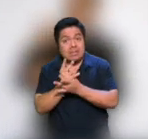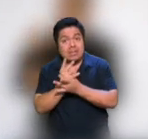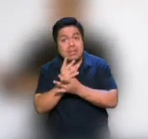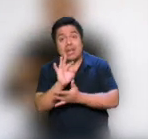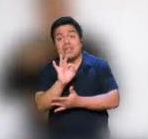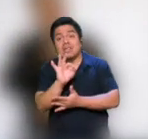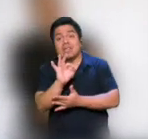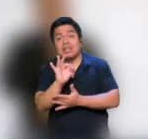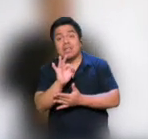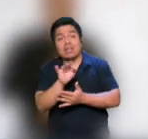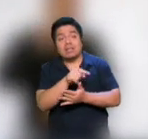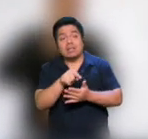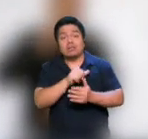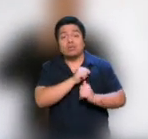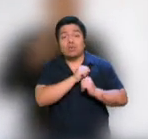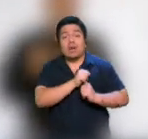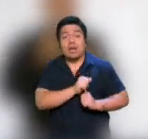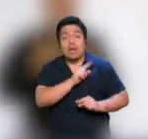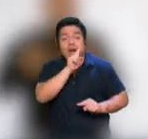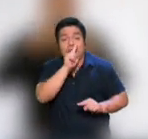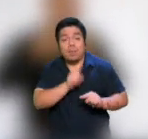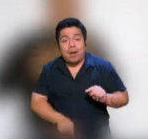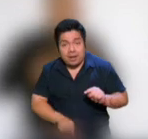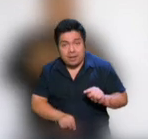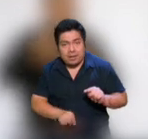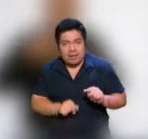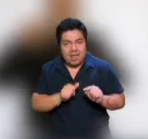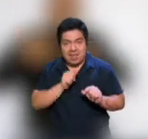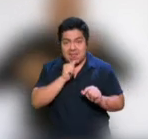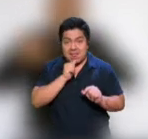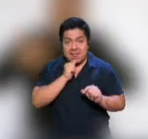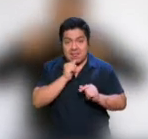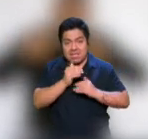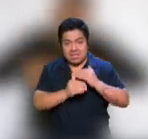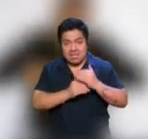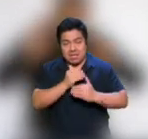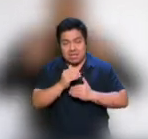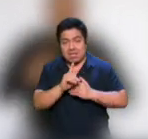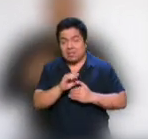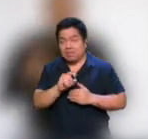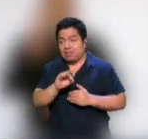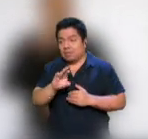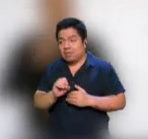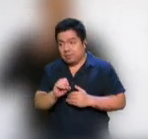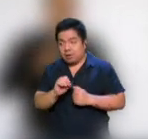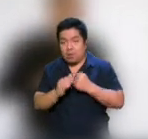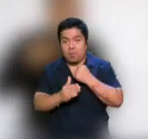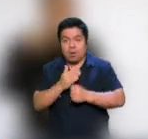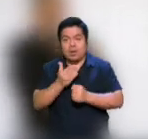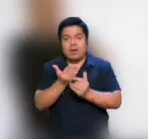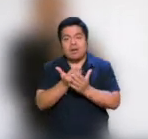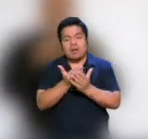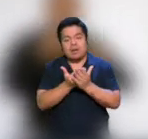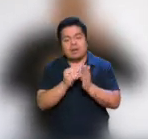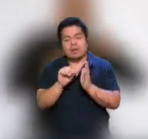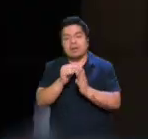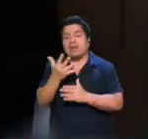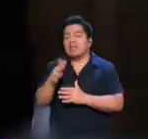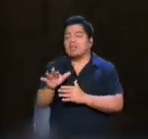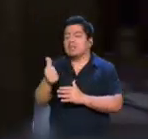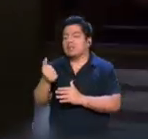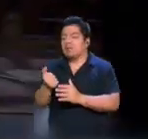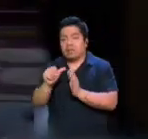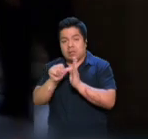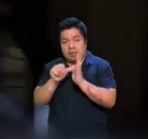podrían ser destituidos del cargo sin necesidad de pasar por un proceso de desafuero. Pues indicó que con base en la fracción 16ª